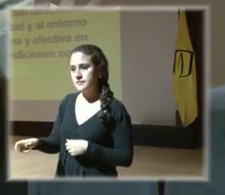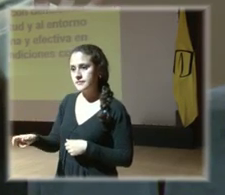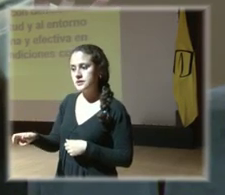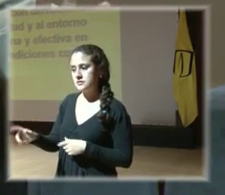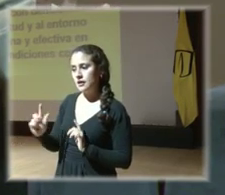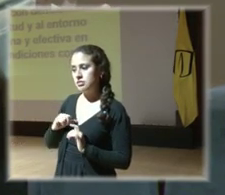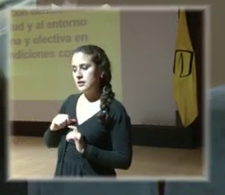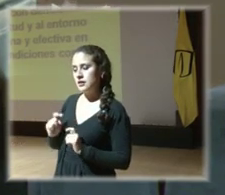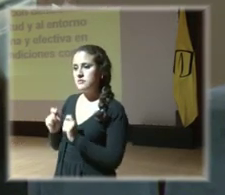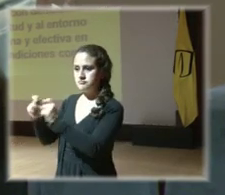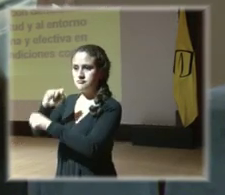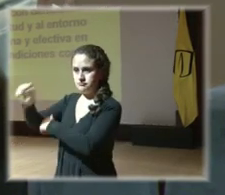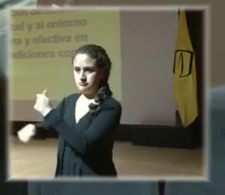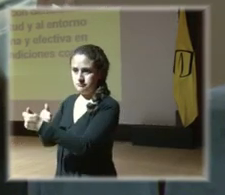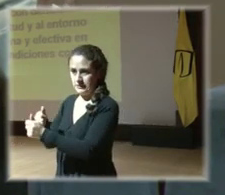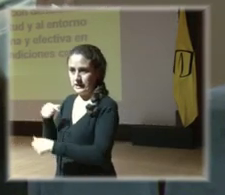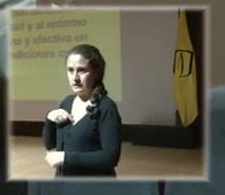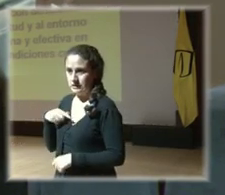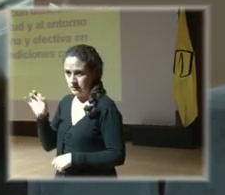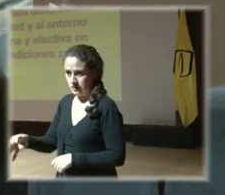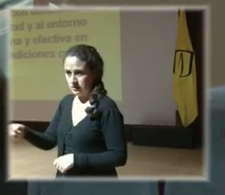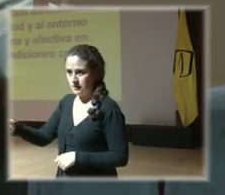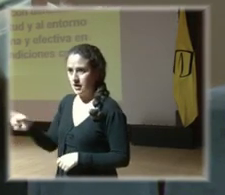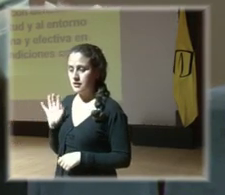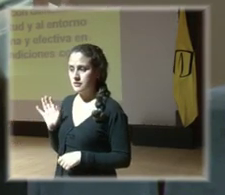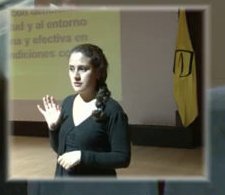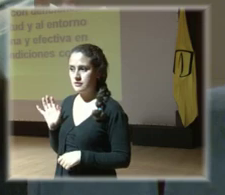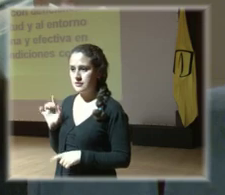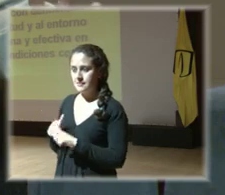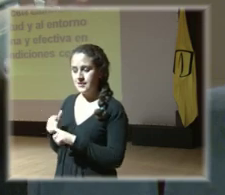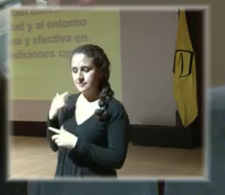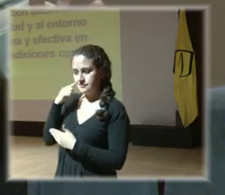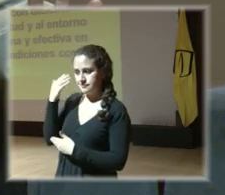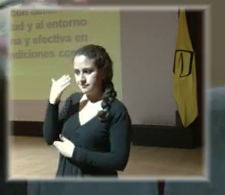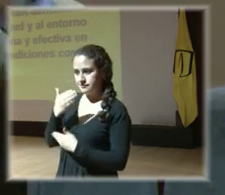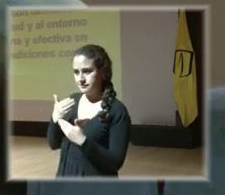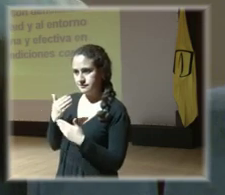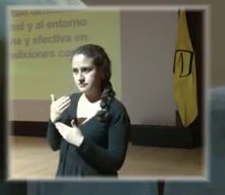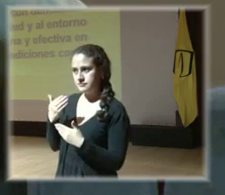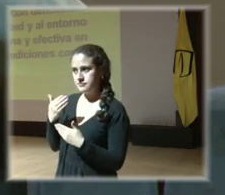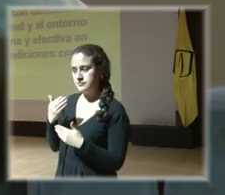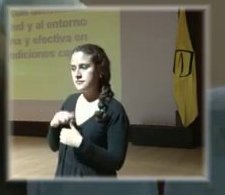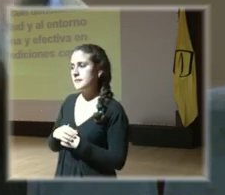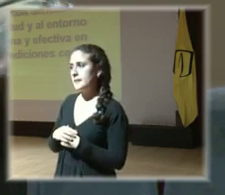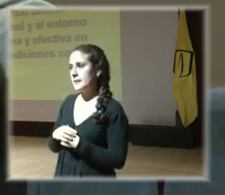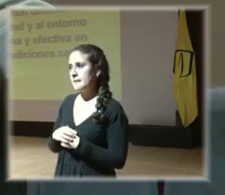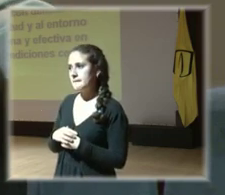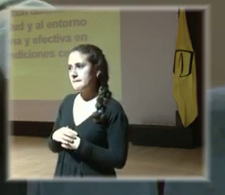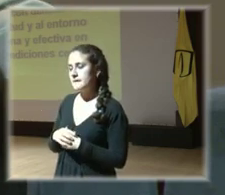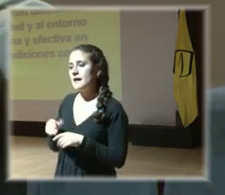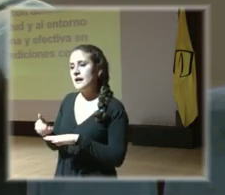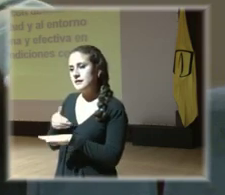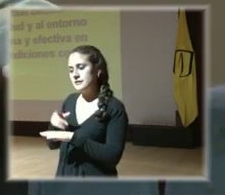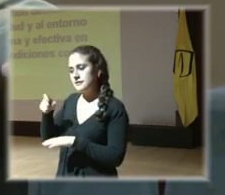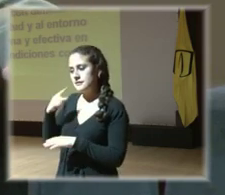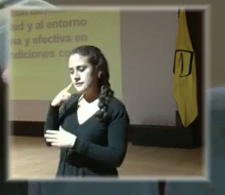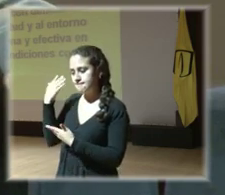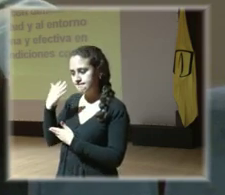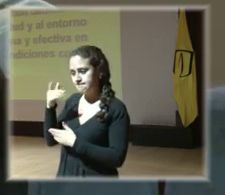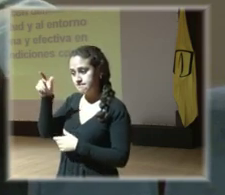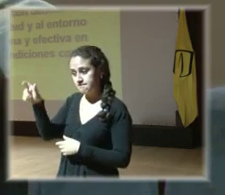interdicción o que es declarada interdicta, pero realmente lo que tiene que hacer, y es lo que normalmente hacen, pues es una revisión de si